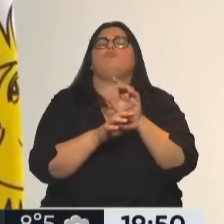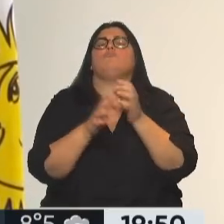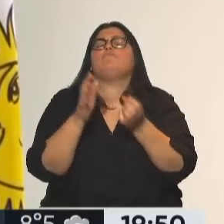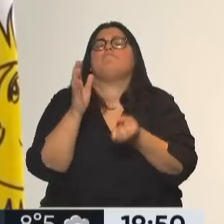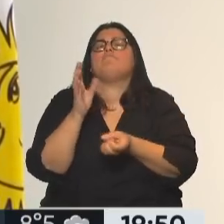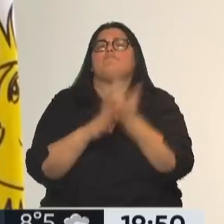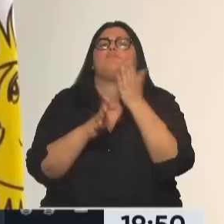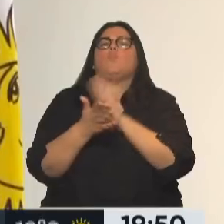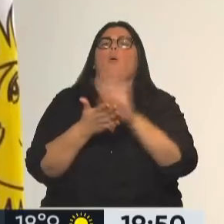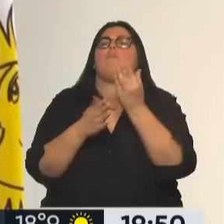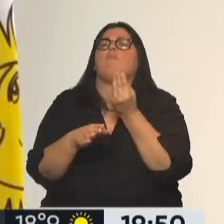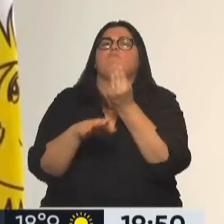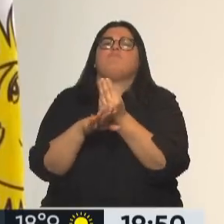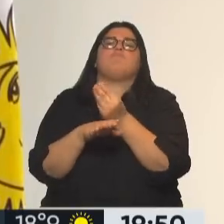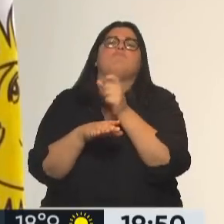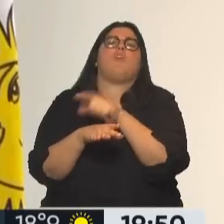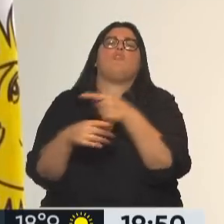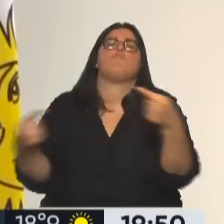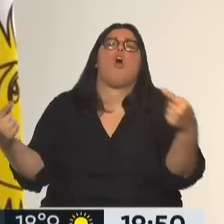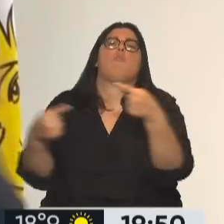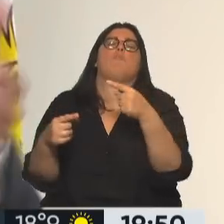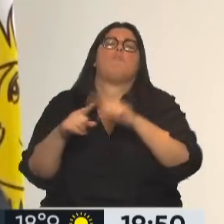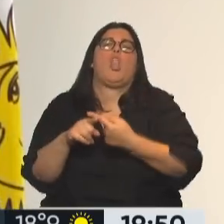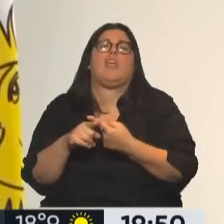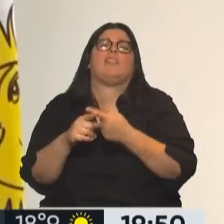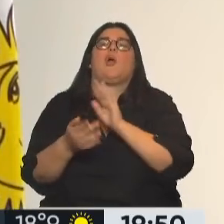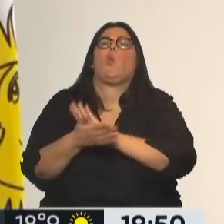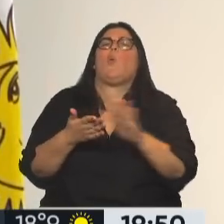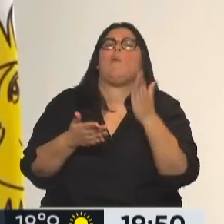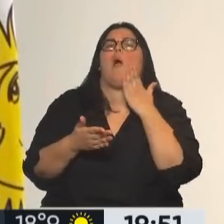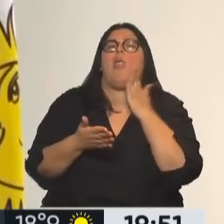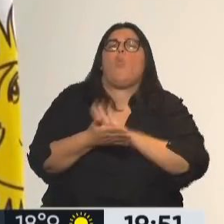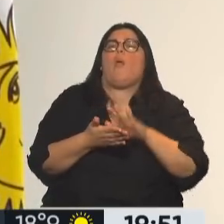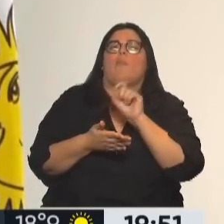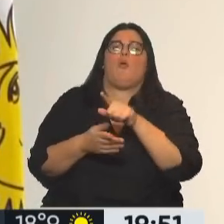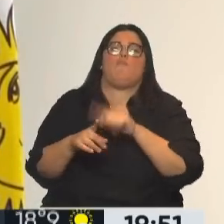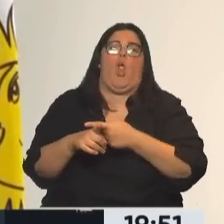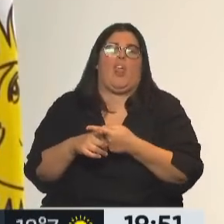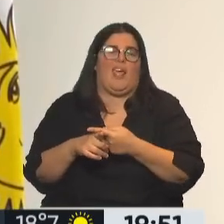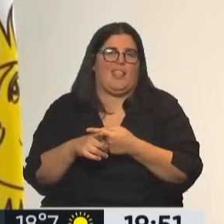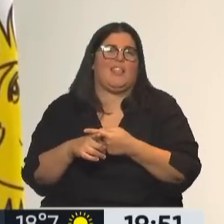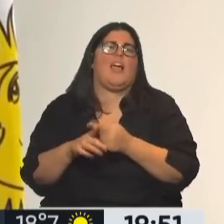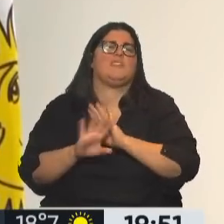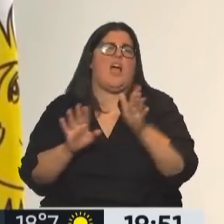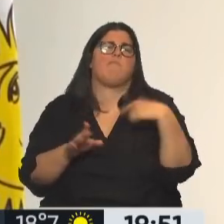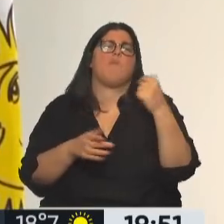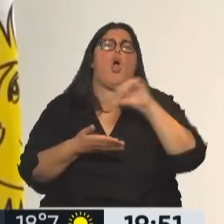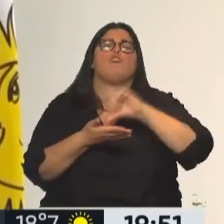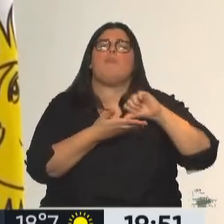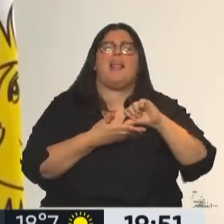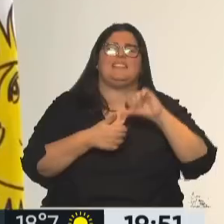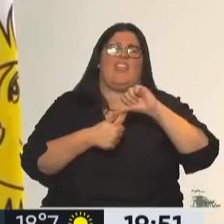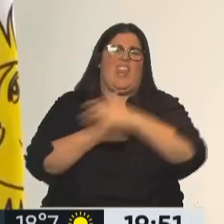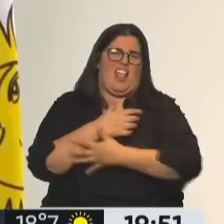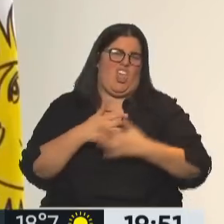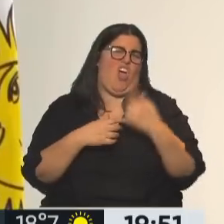en nuestra región. Están acostumbrados a verlos porque se han dado en distintos países de la región. Sí les preocupa la